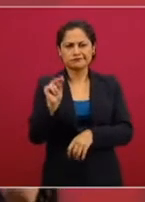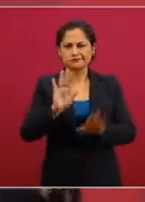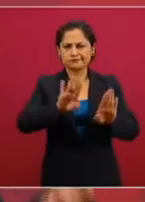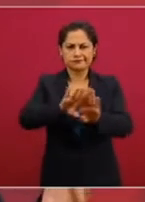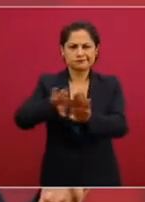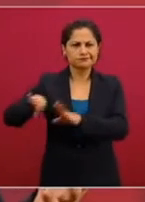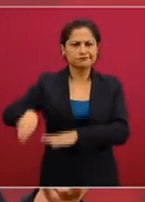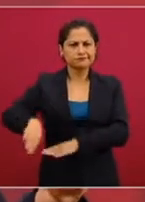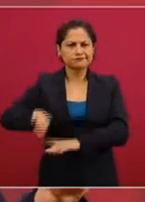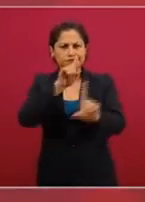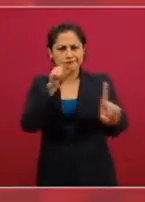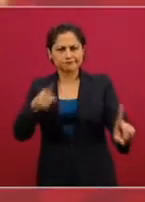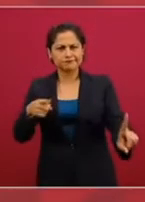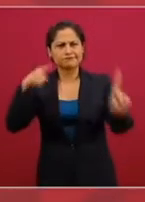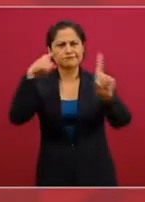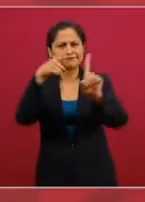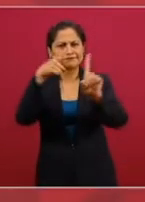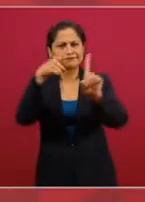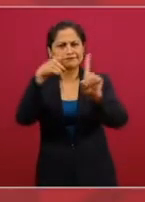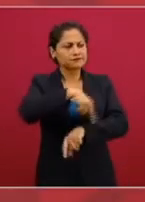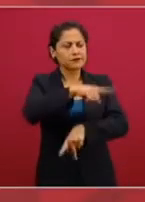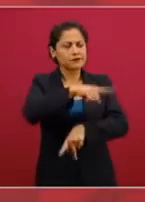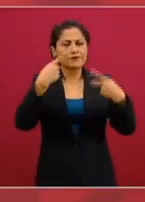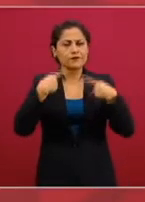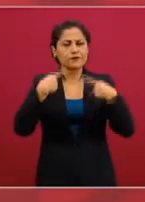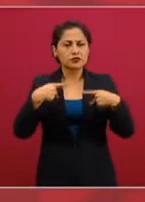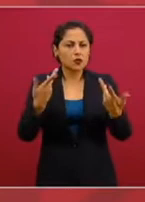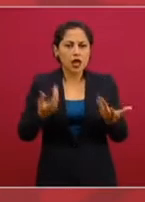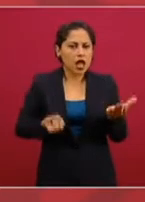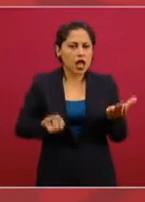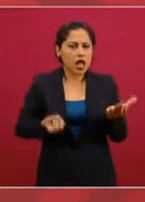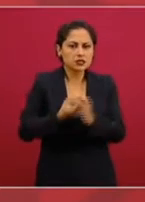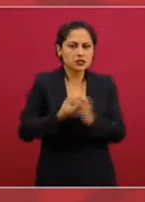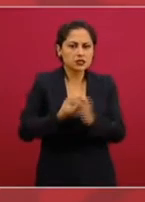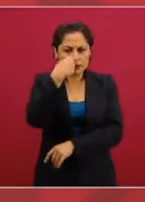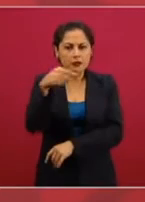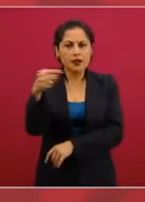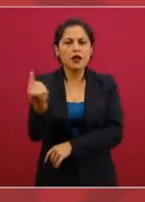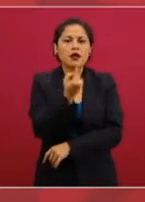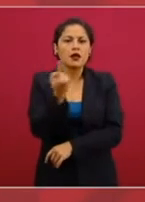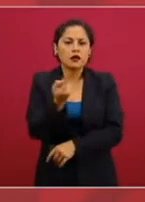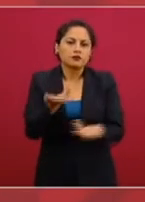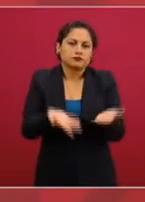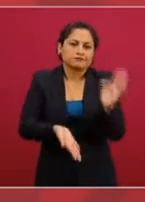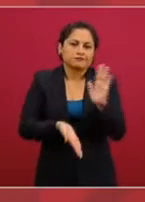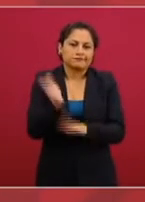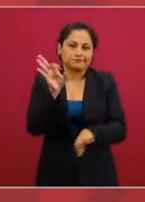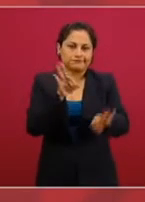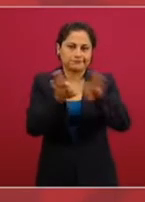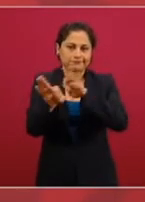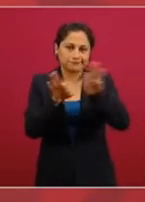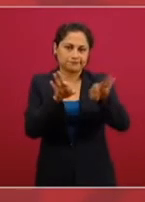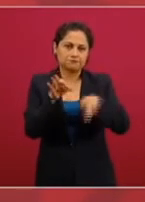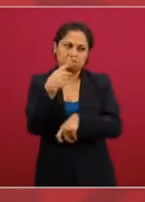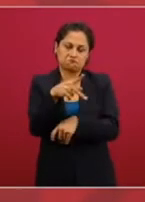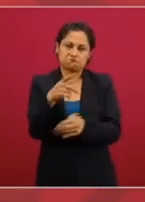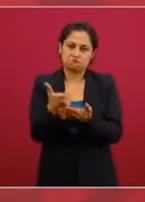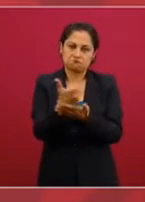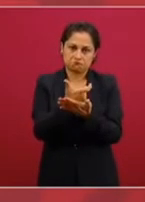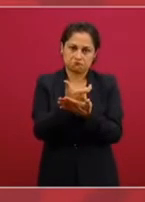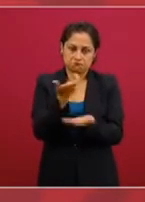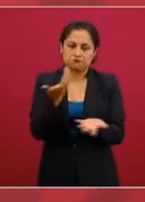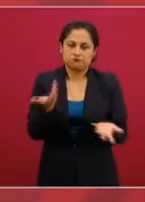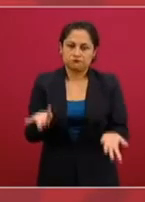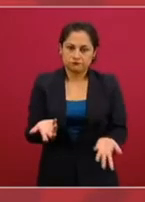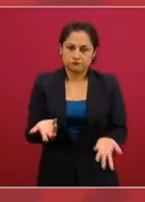carácter económico que les hace congregarse. Lo mismo la suspensión de las escuelas, temporal,